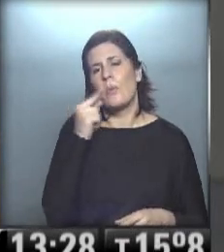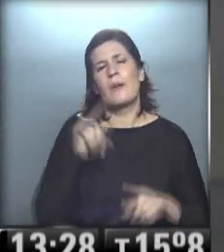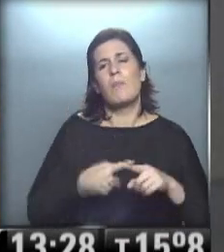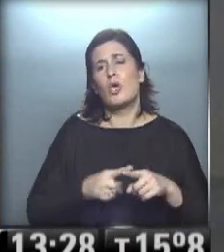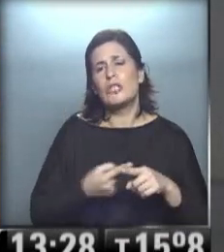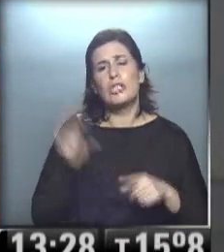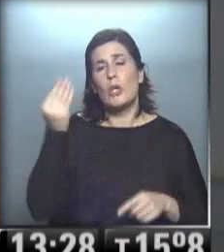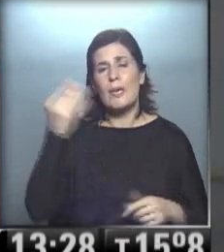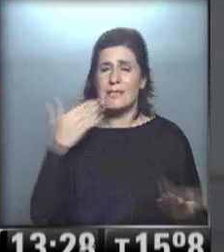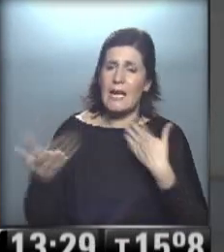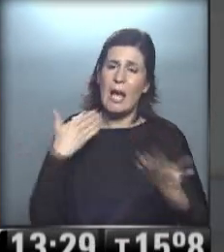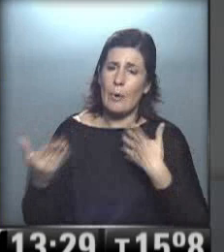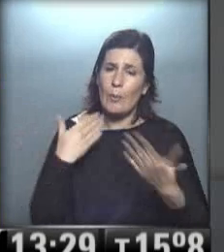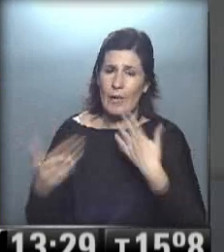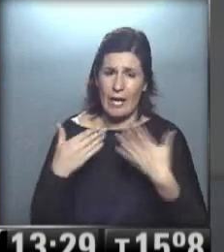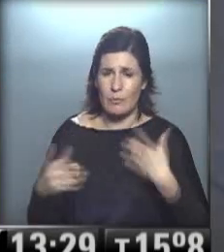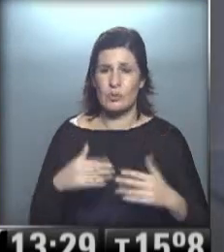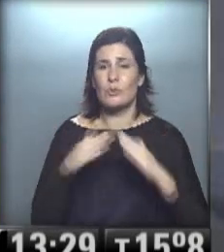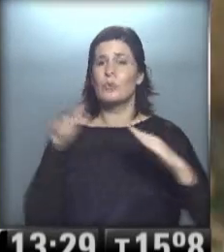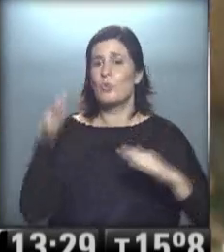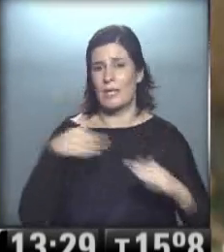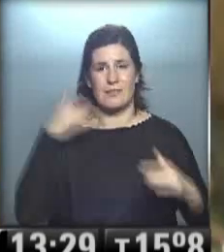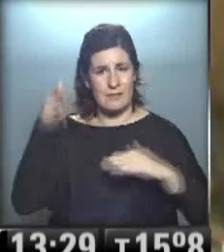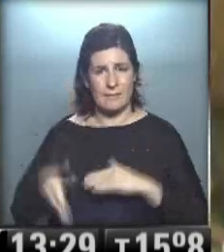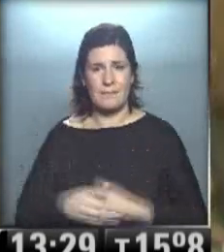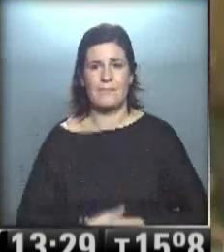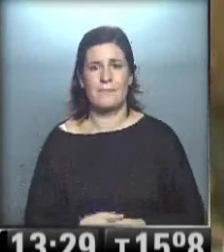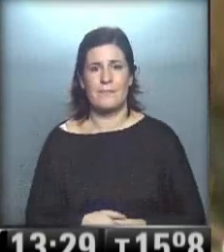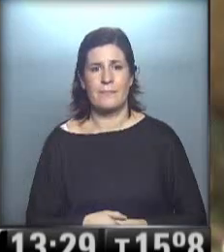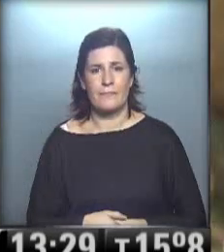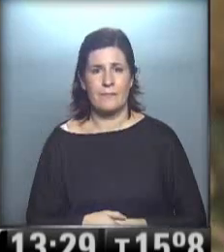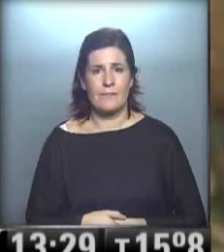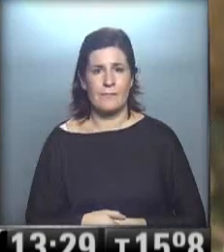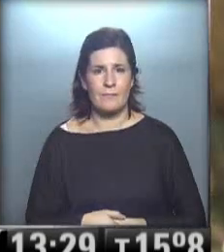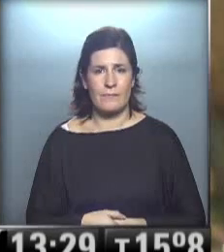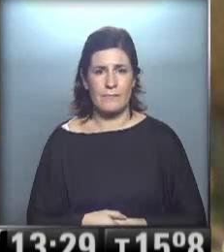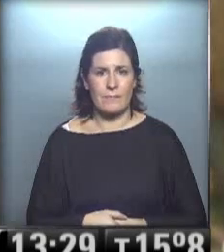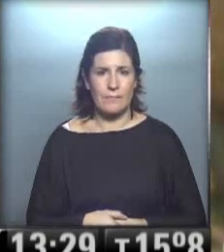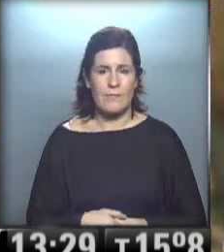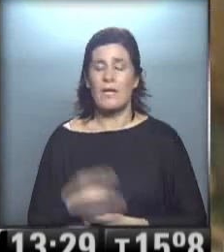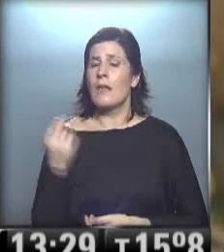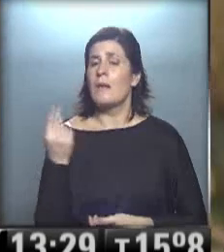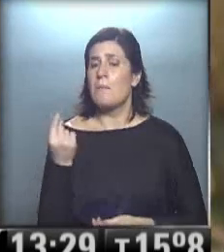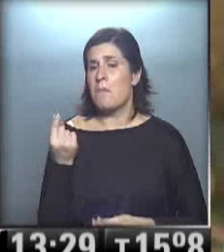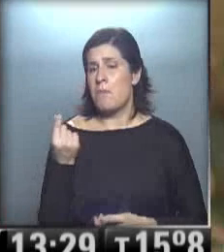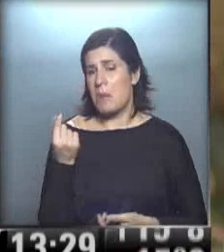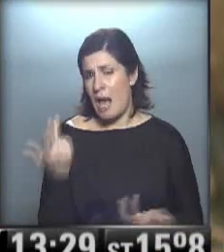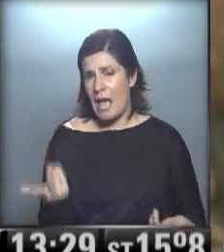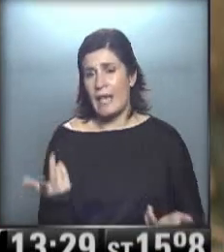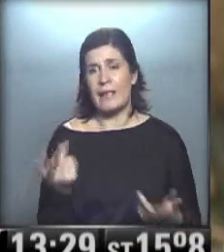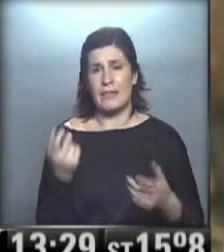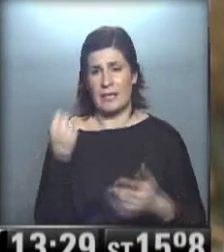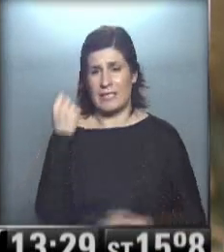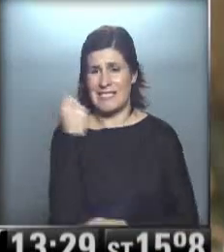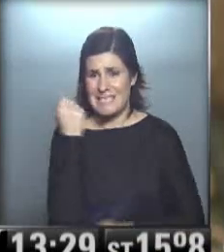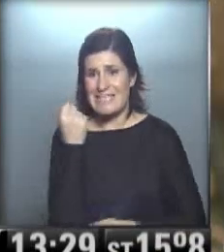político brasileño, muy importante, nos recibió en su casa. Es muy sintomático porque el capital financiero, bajo su forma especulativa, es